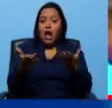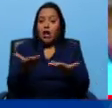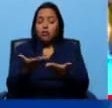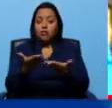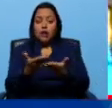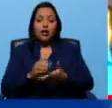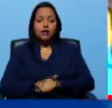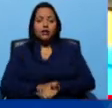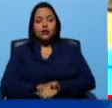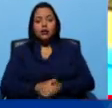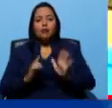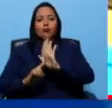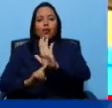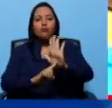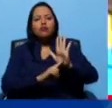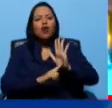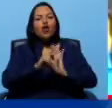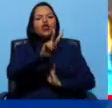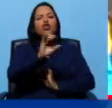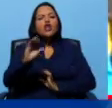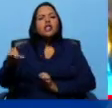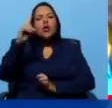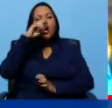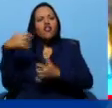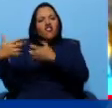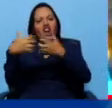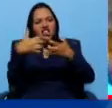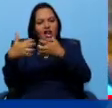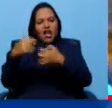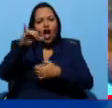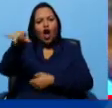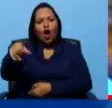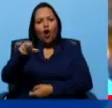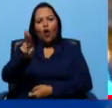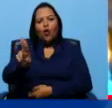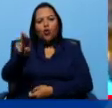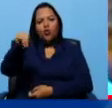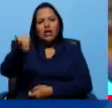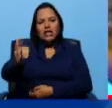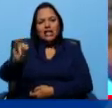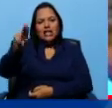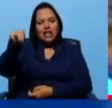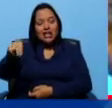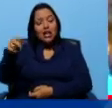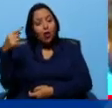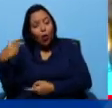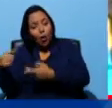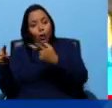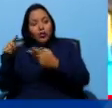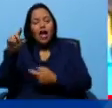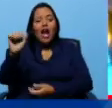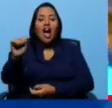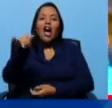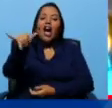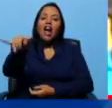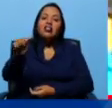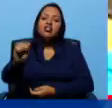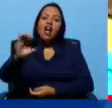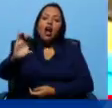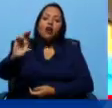educativa, escenificando el bicentenario de la batalla de Junín y de Ayacucho. 1.200 metros lineales de